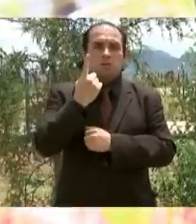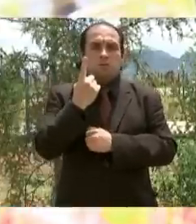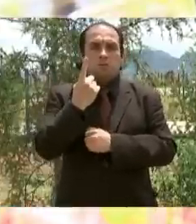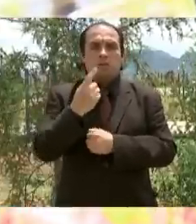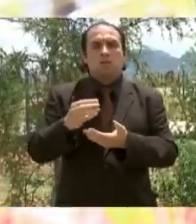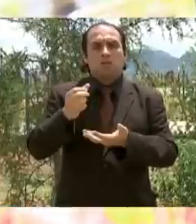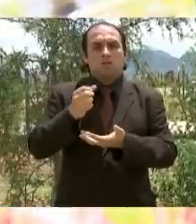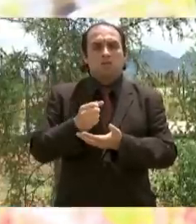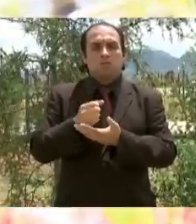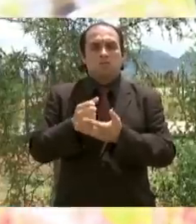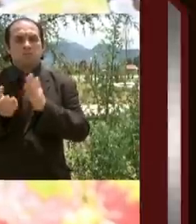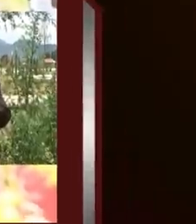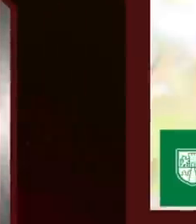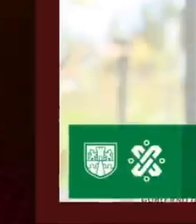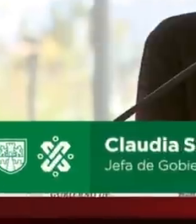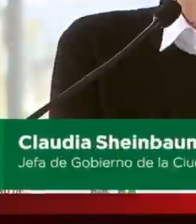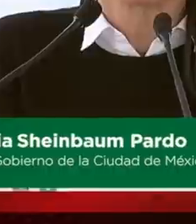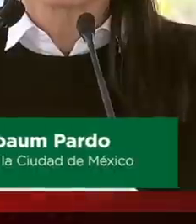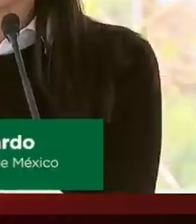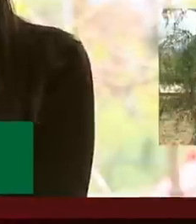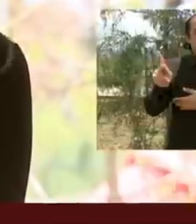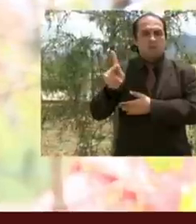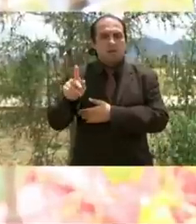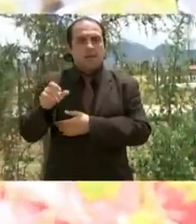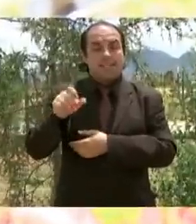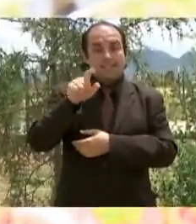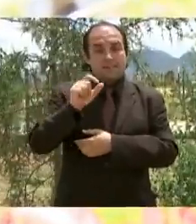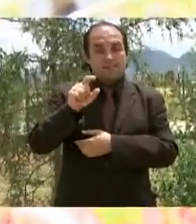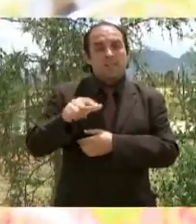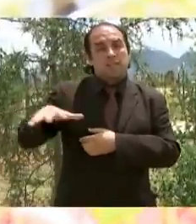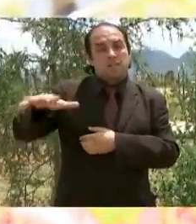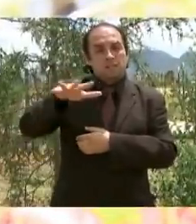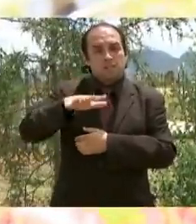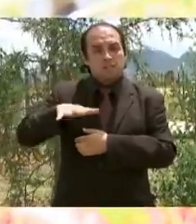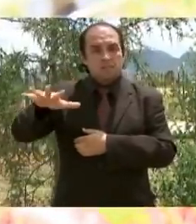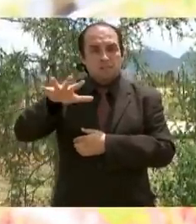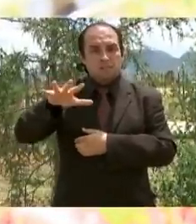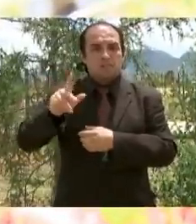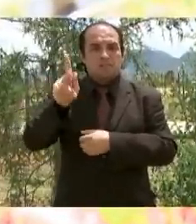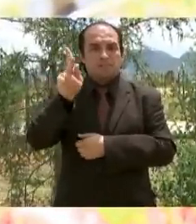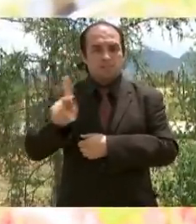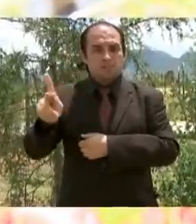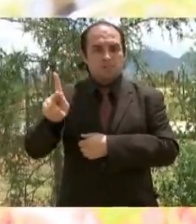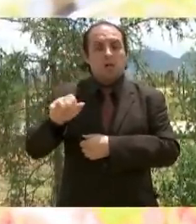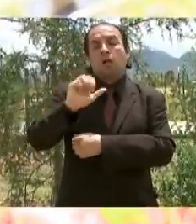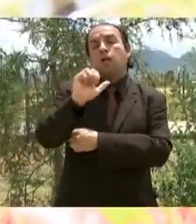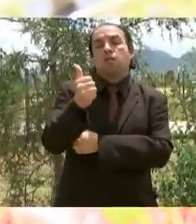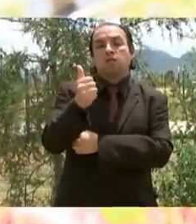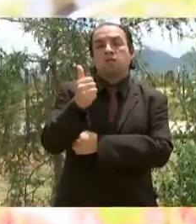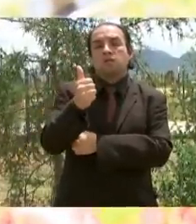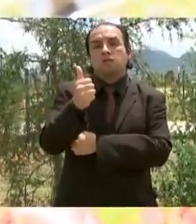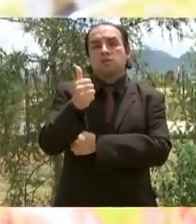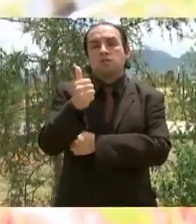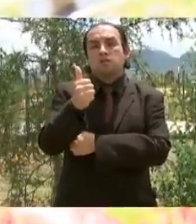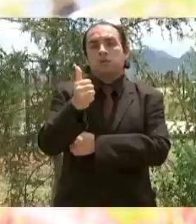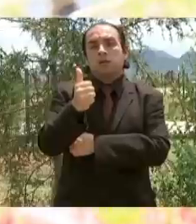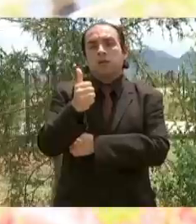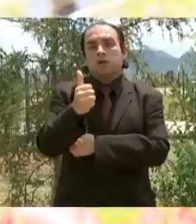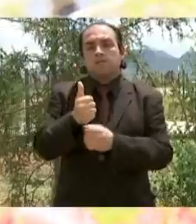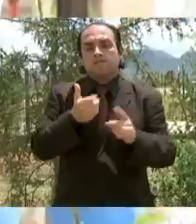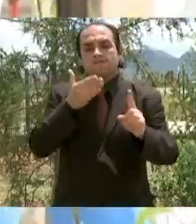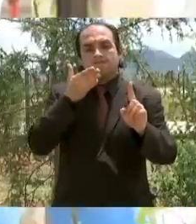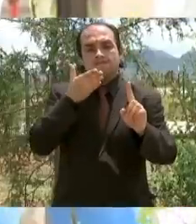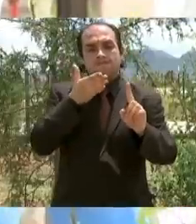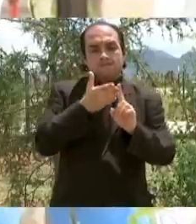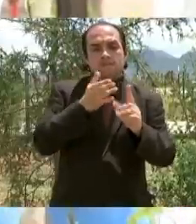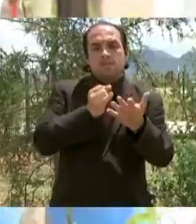es el rescate del espacio público. Y la otra es la convicción de que